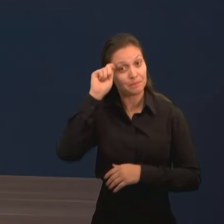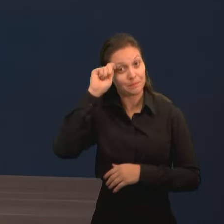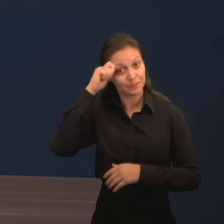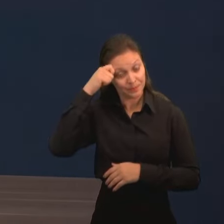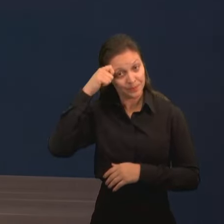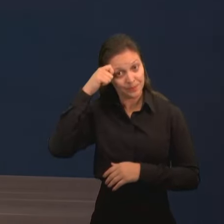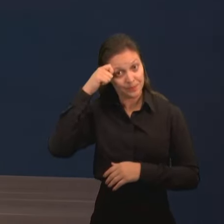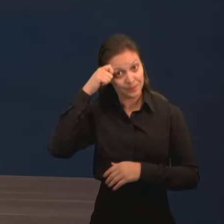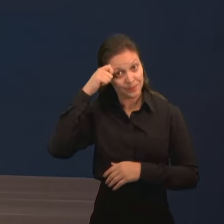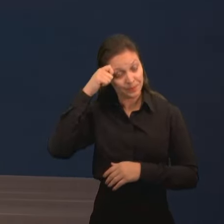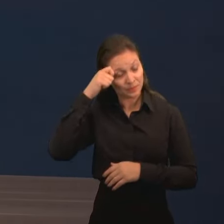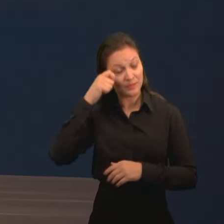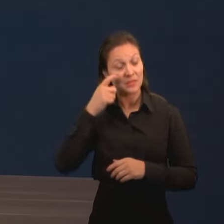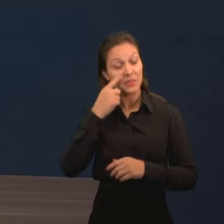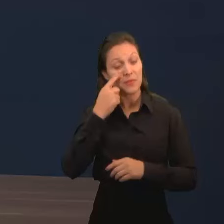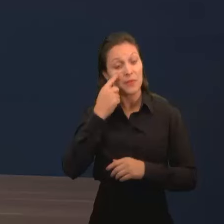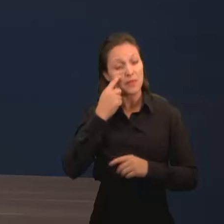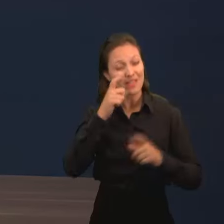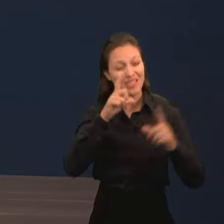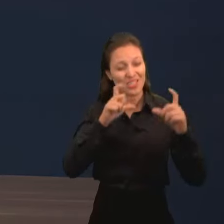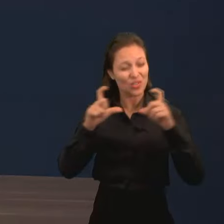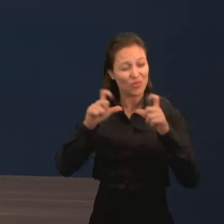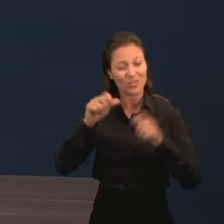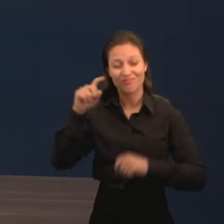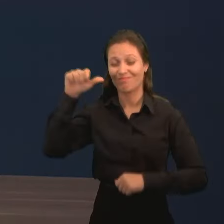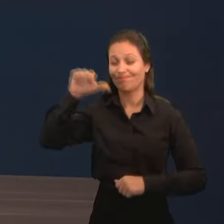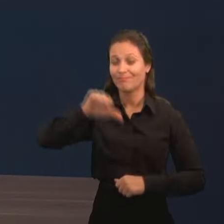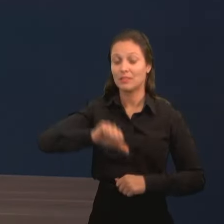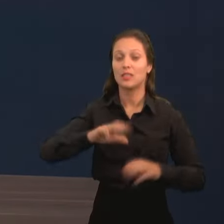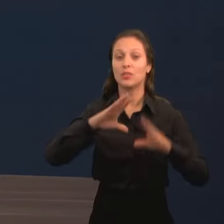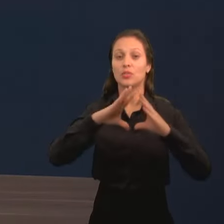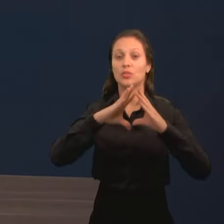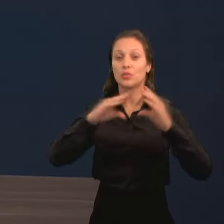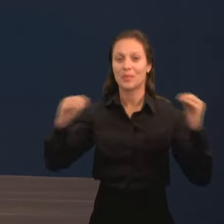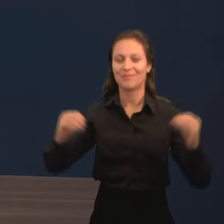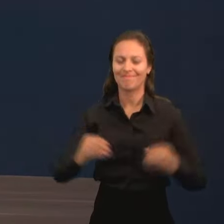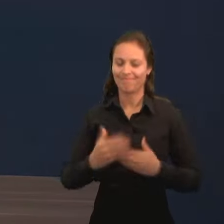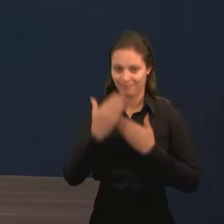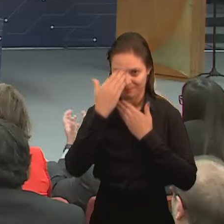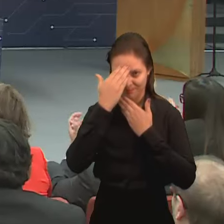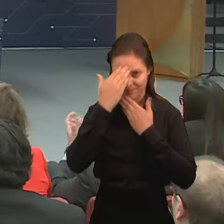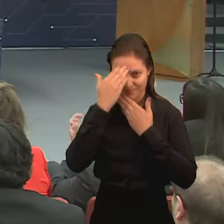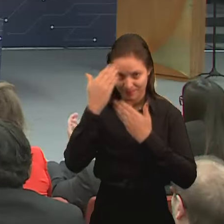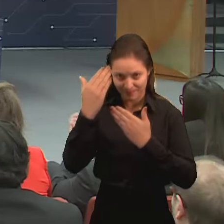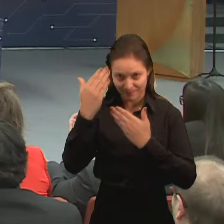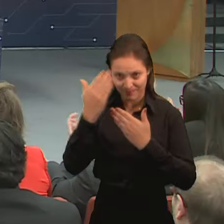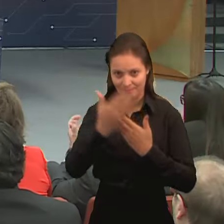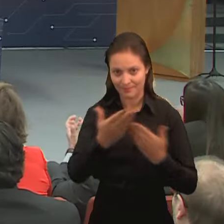de los espacios de los usuarios, que cambie algún día. Muchas gracias.